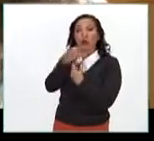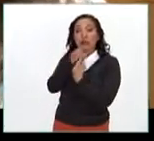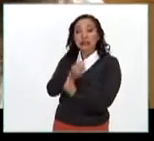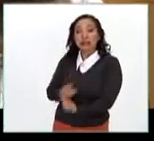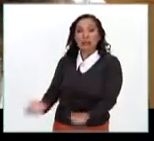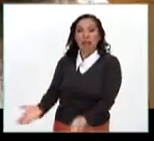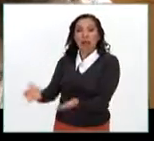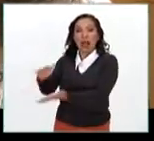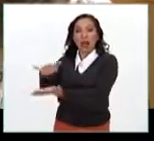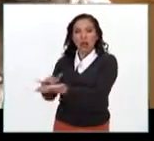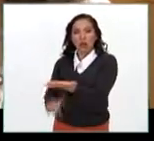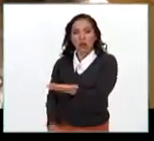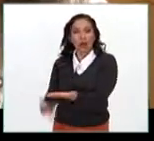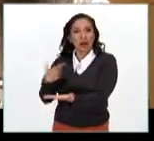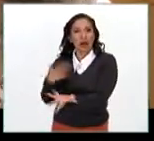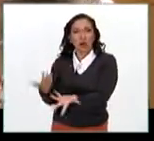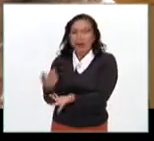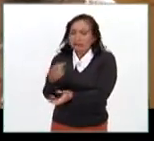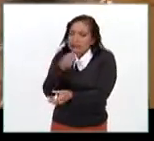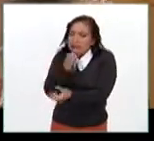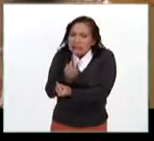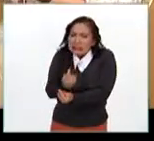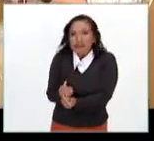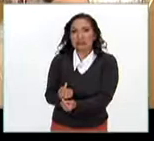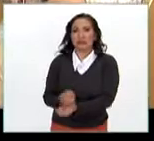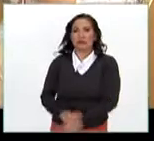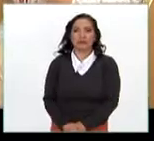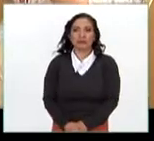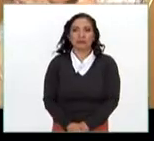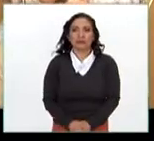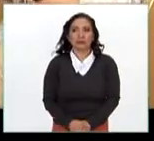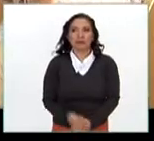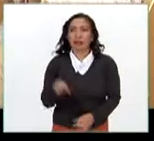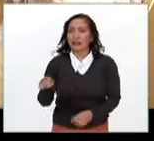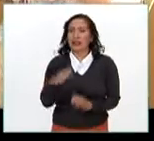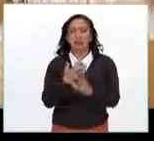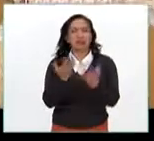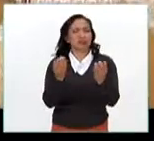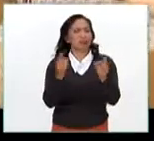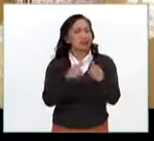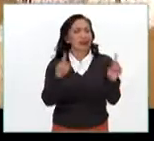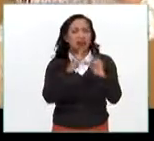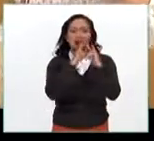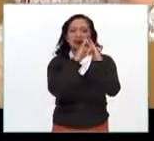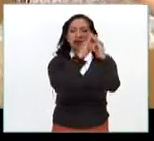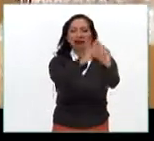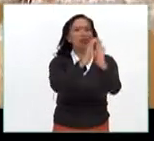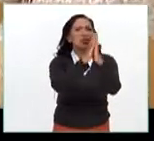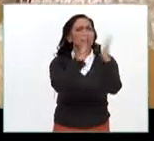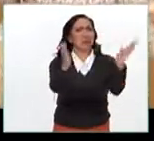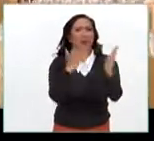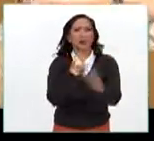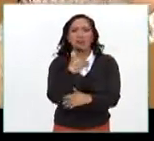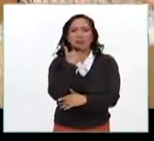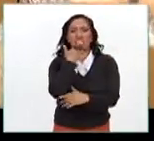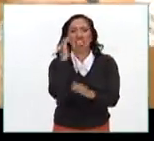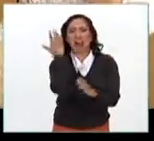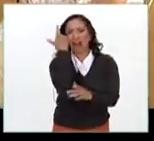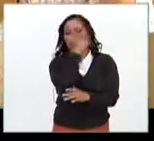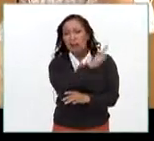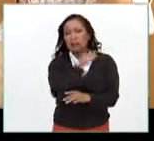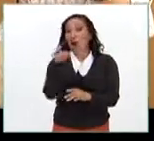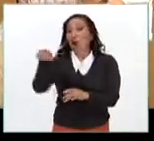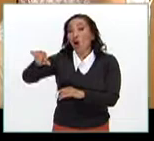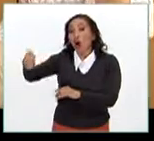supuesto, y desde ahora sí que desde la más tierna infancia, ¿no? No todas, hay unas ferias que son una verdadera porquería y hay otras